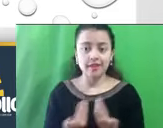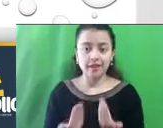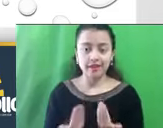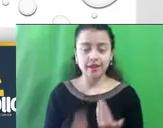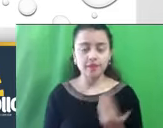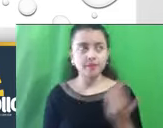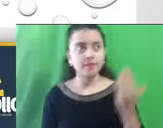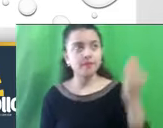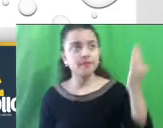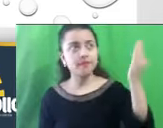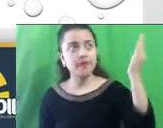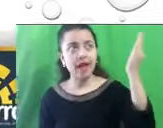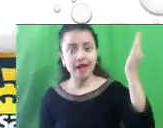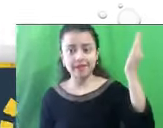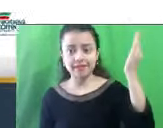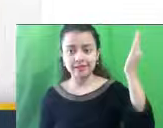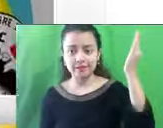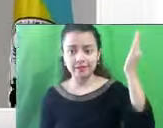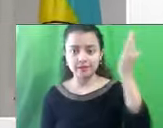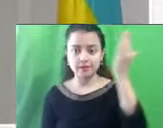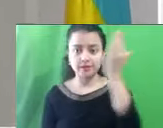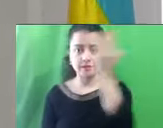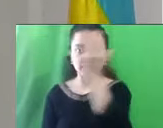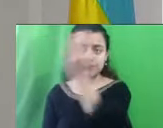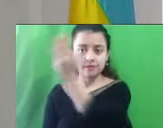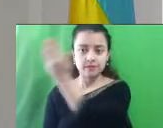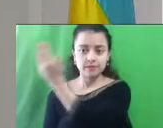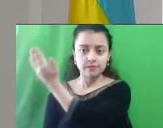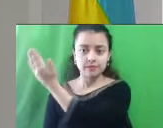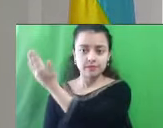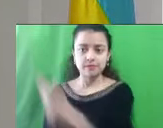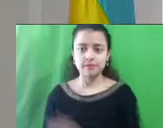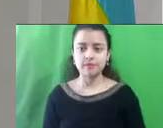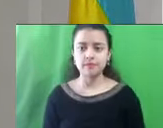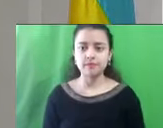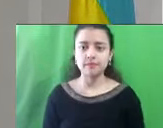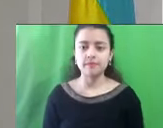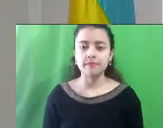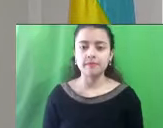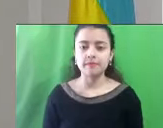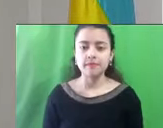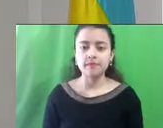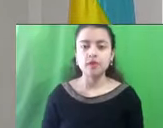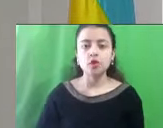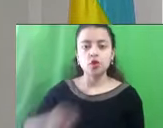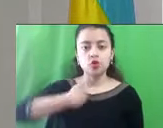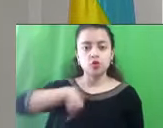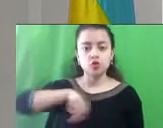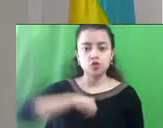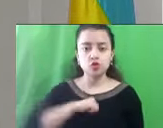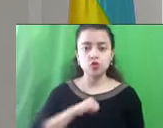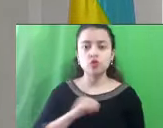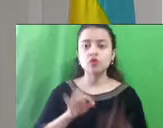de la empresa. Desde Seguridad y Salud en el Trabajo, en articulación con Secretaría General y con las demás